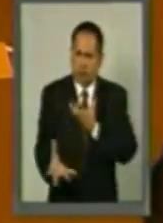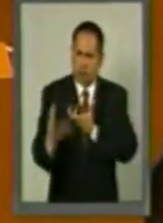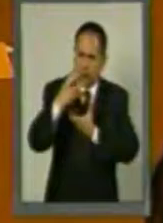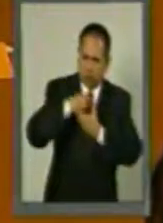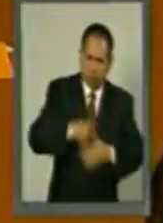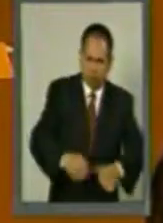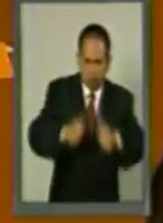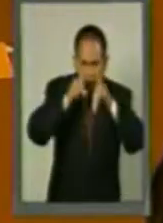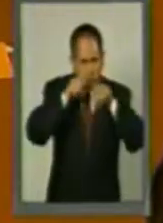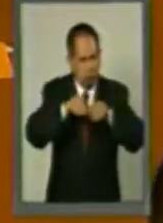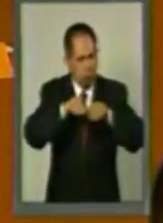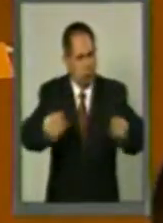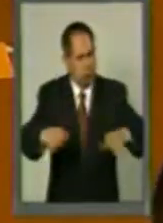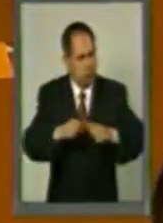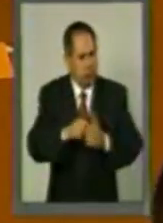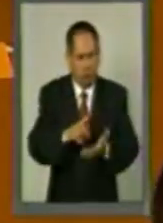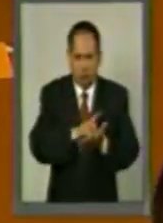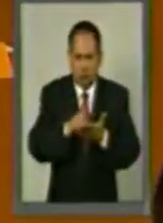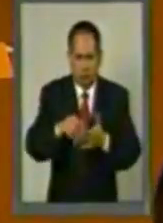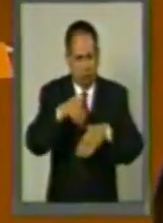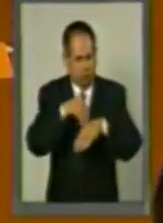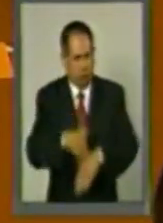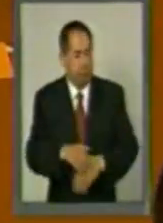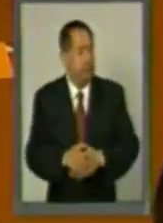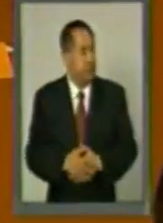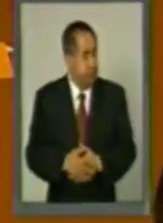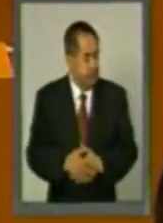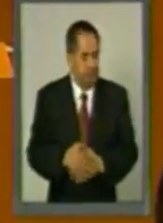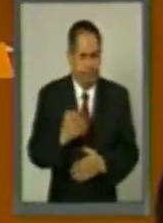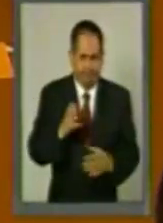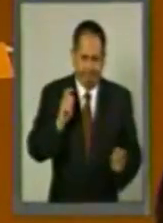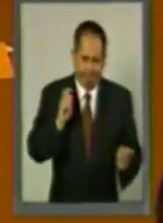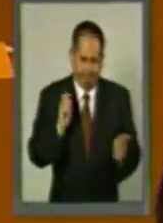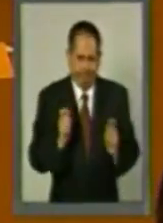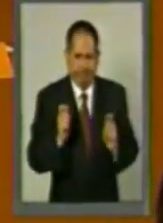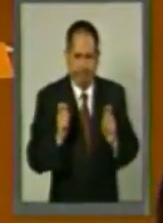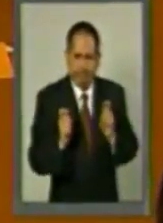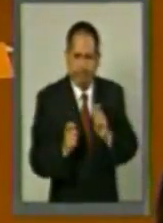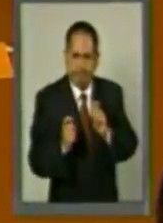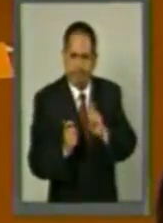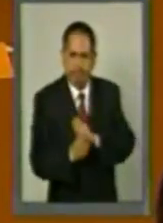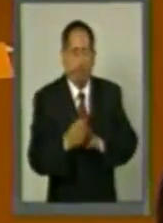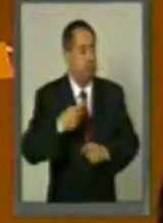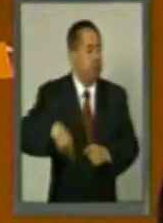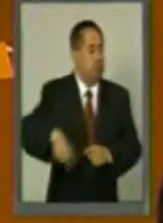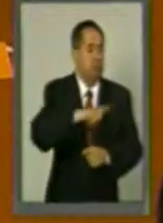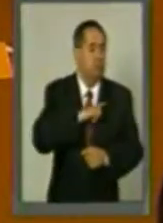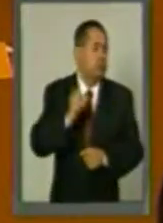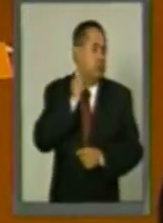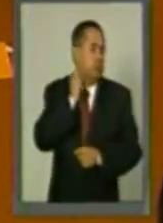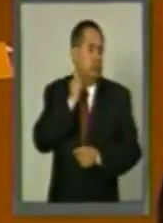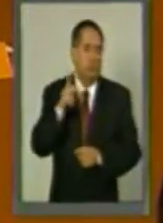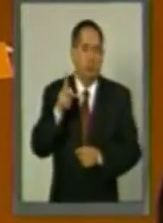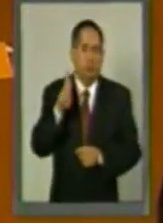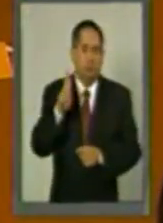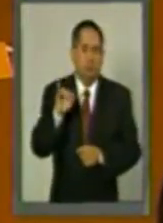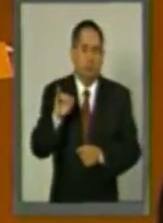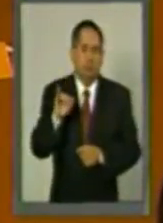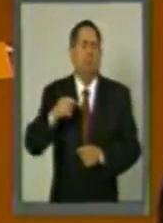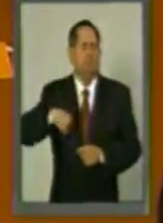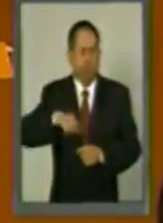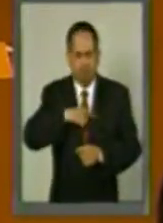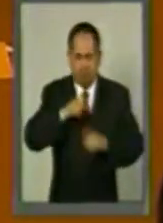de derechos. En este proceso transformador, los senadores del PRI hemos